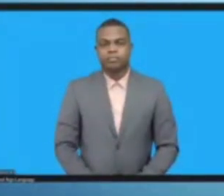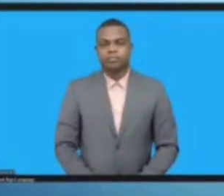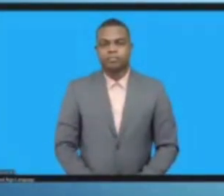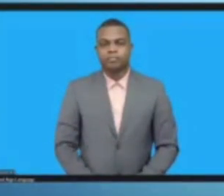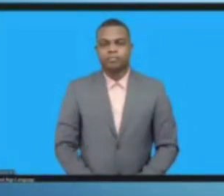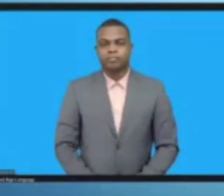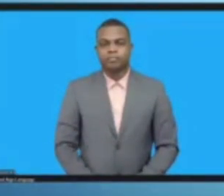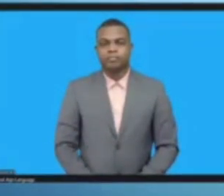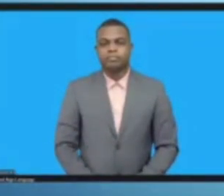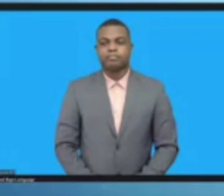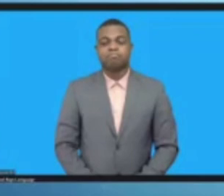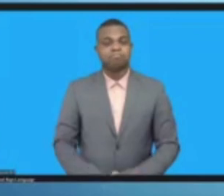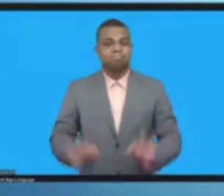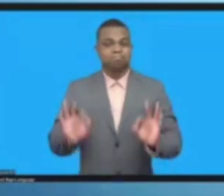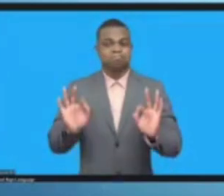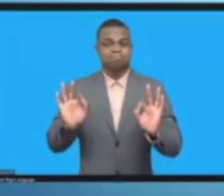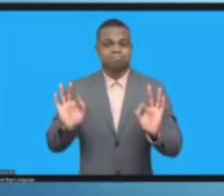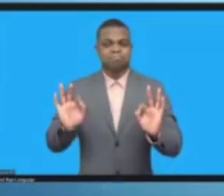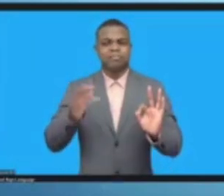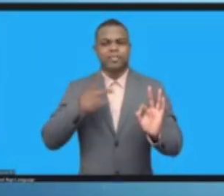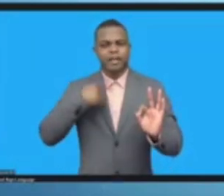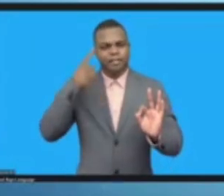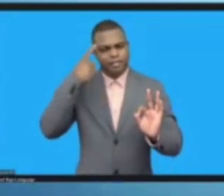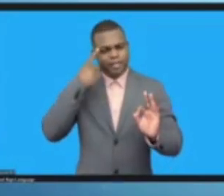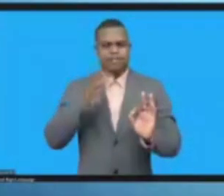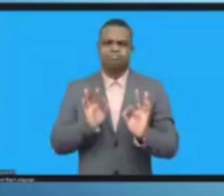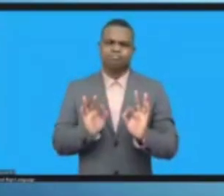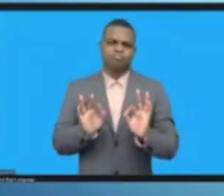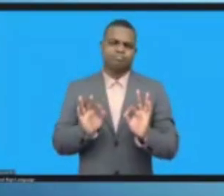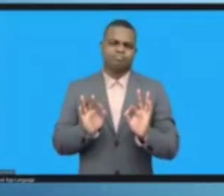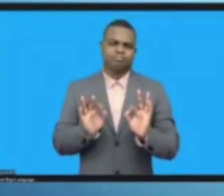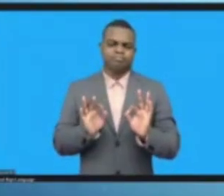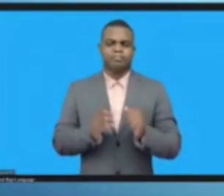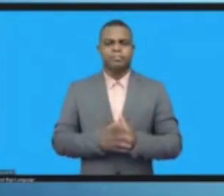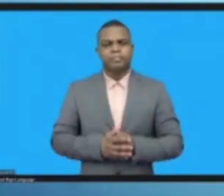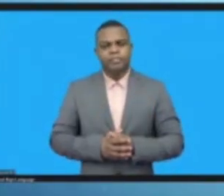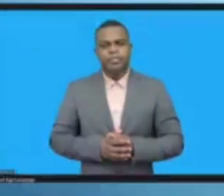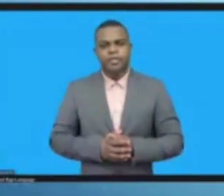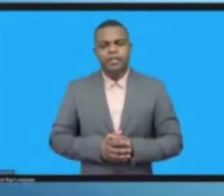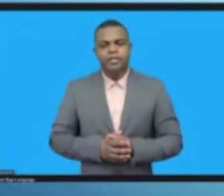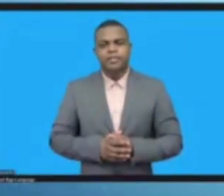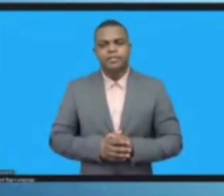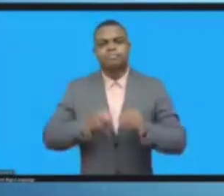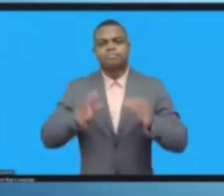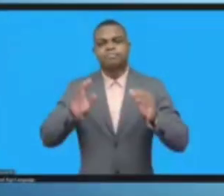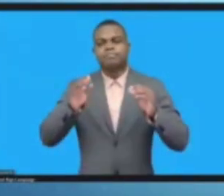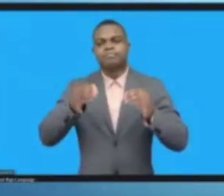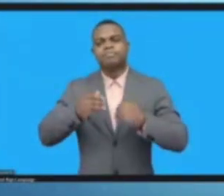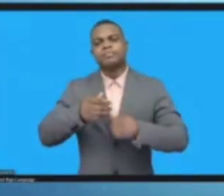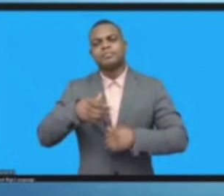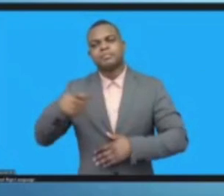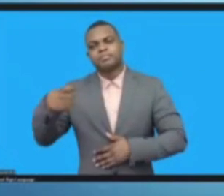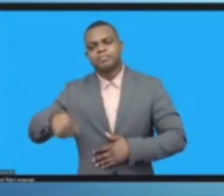creo que ahora está mejor sus excelencias damas y caballeros